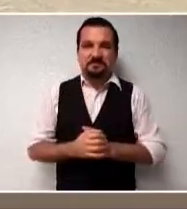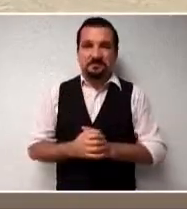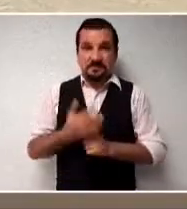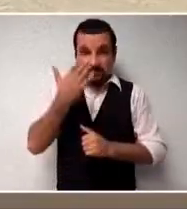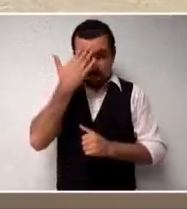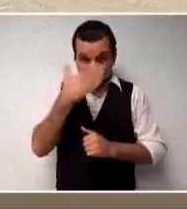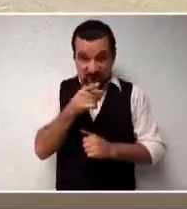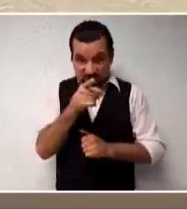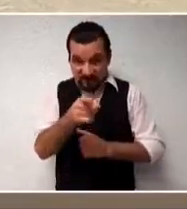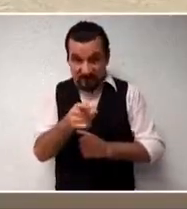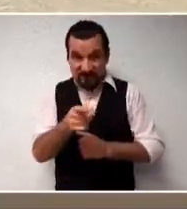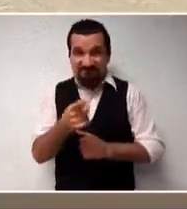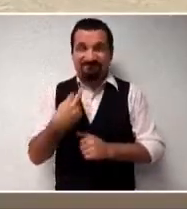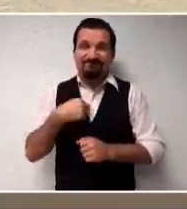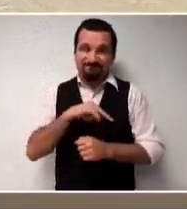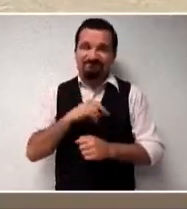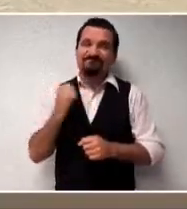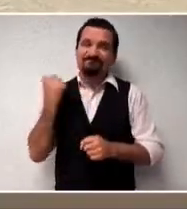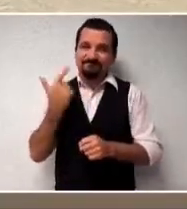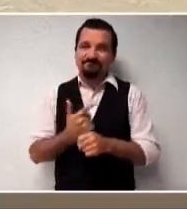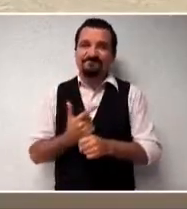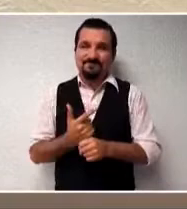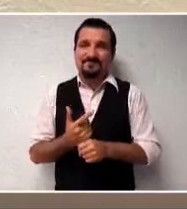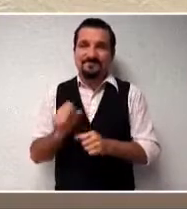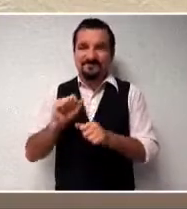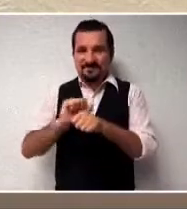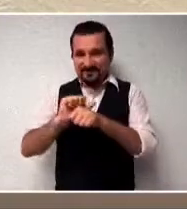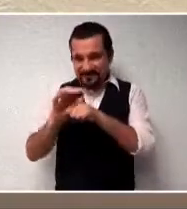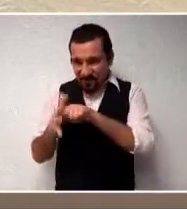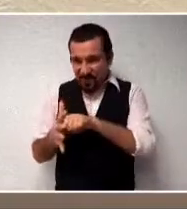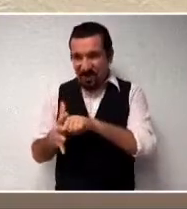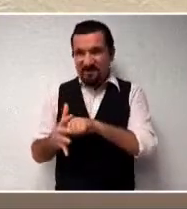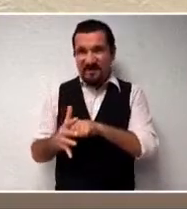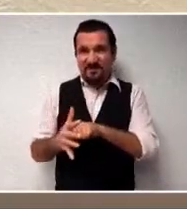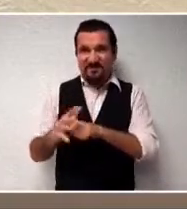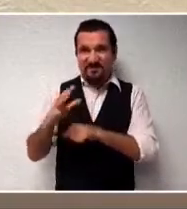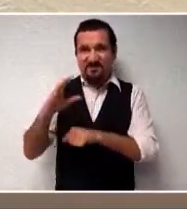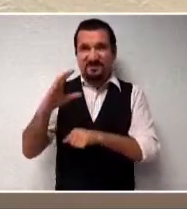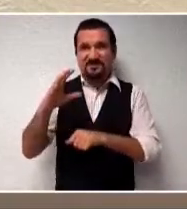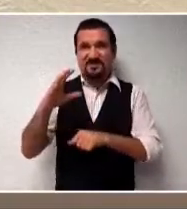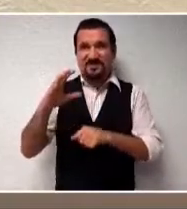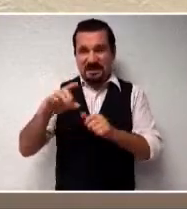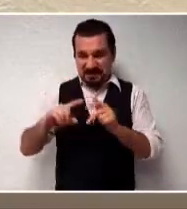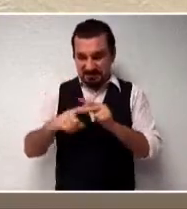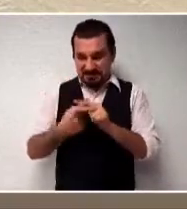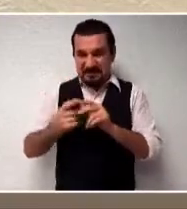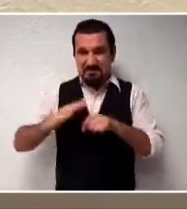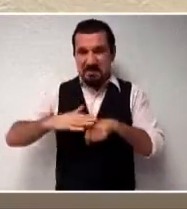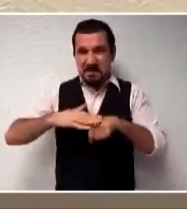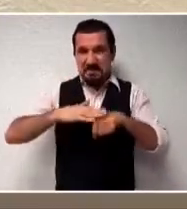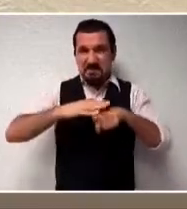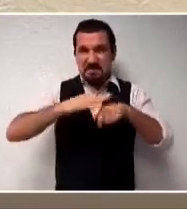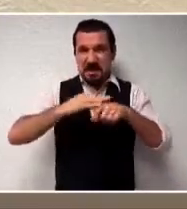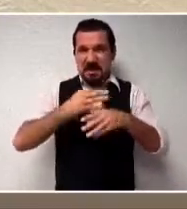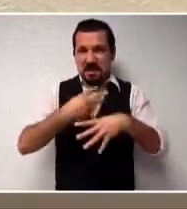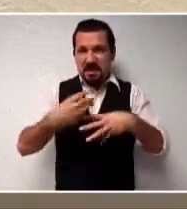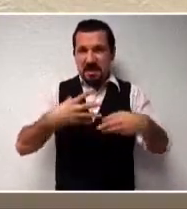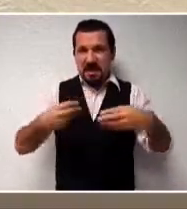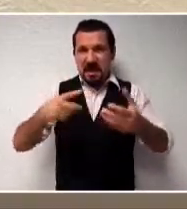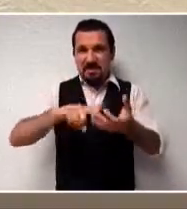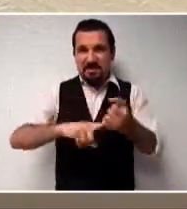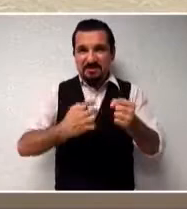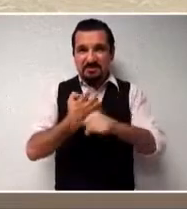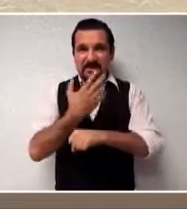podemos comprobar que el coronavirus está en plena etapa de expansión en nuestro